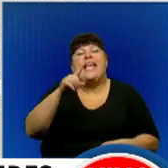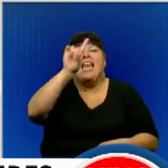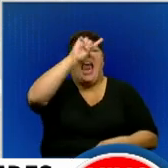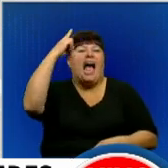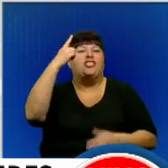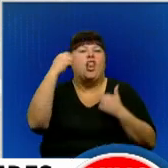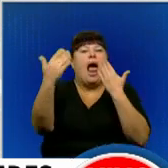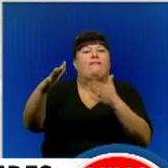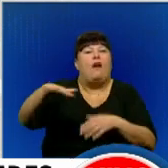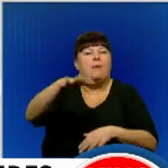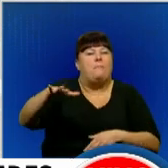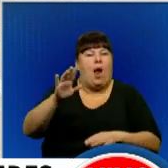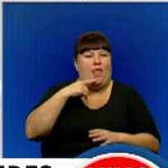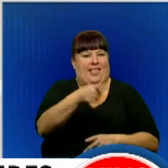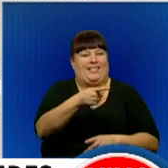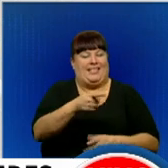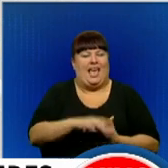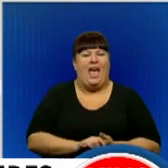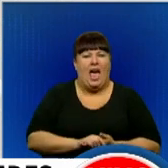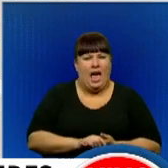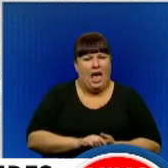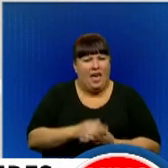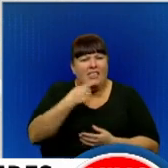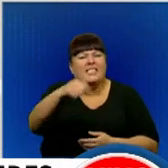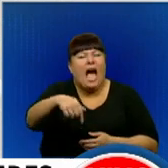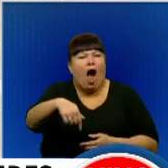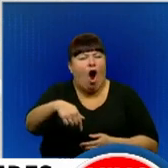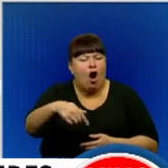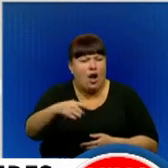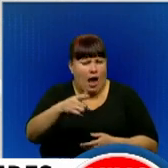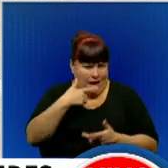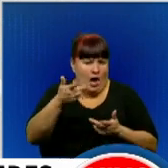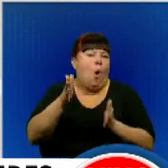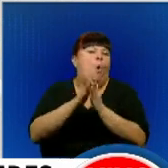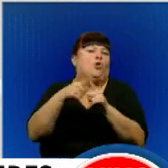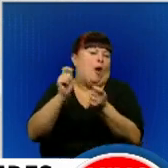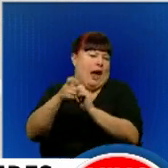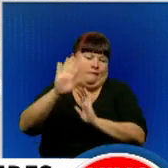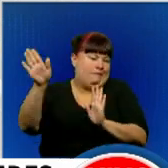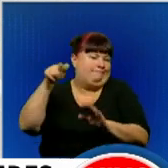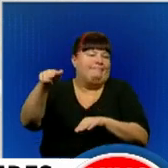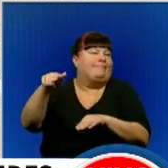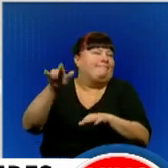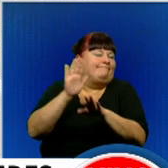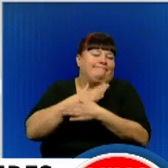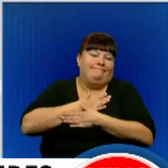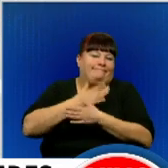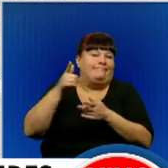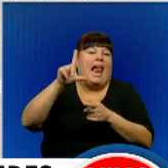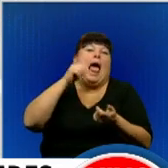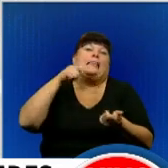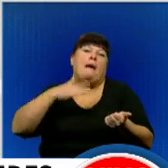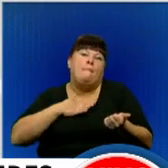y popular no era ahora o la preguntó por el cambio que son voceros de pobre la tan